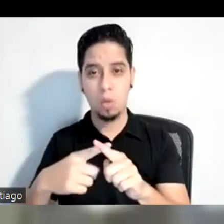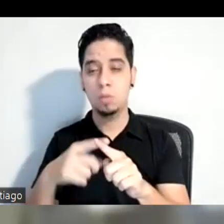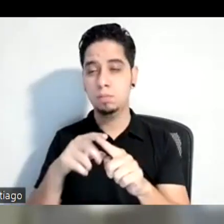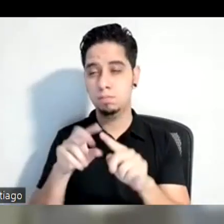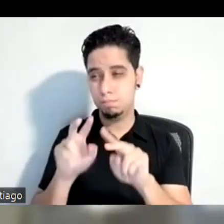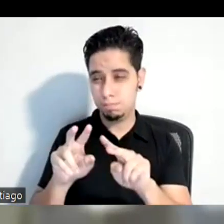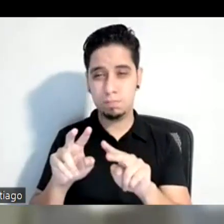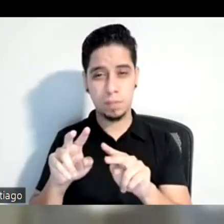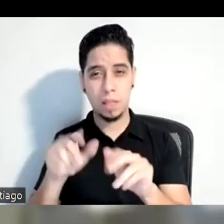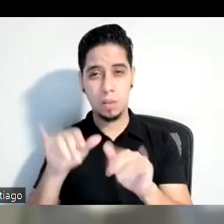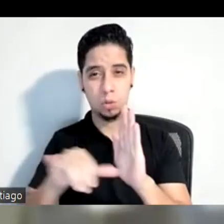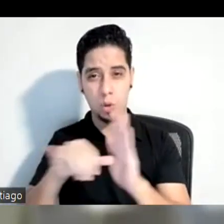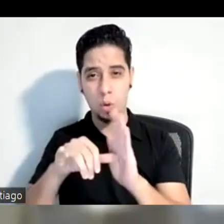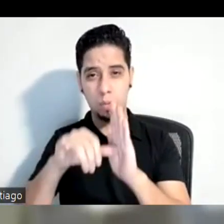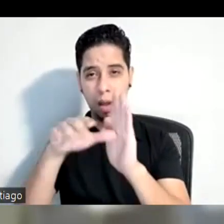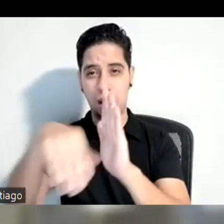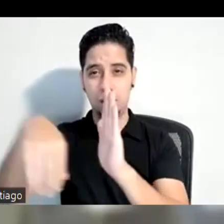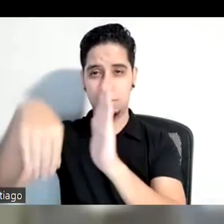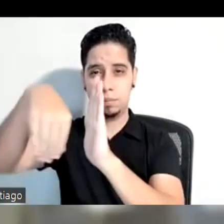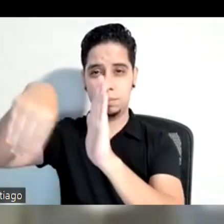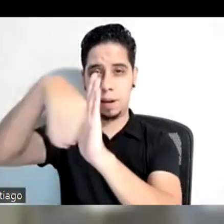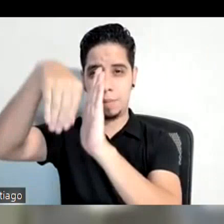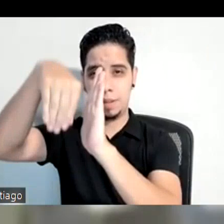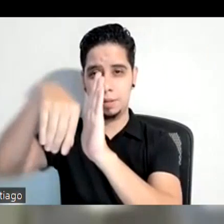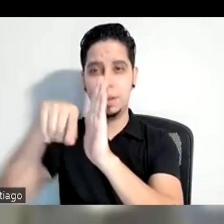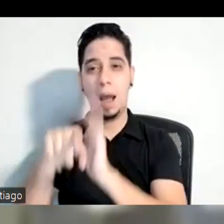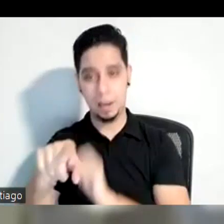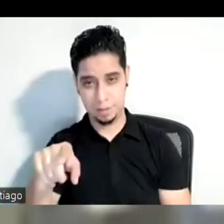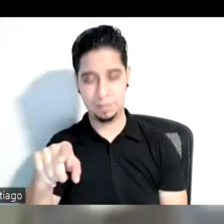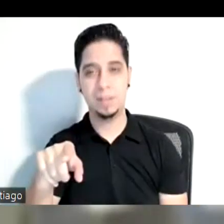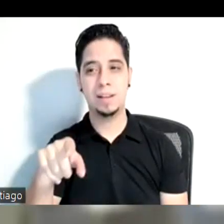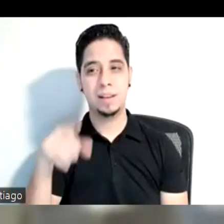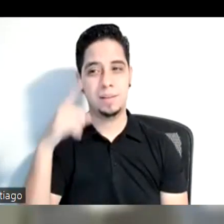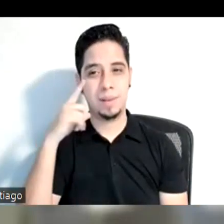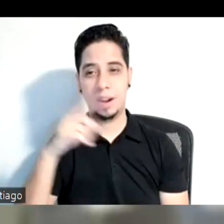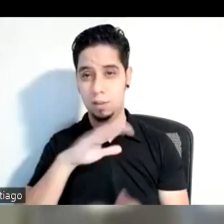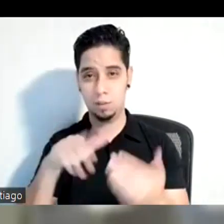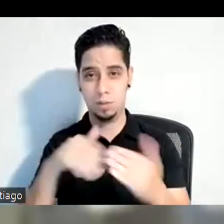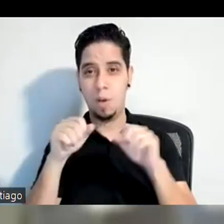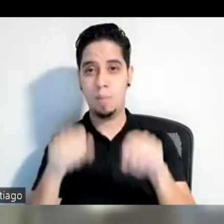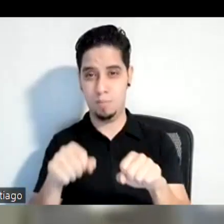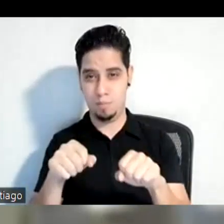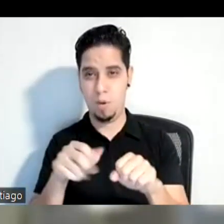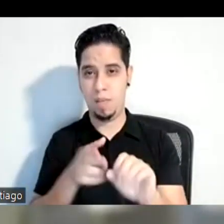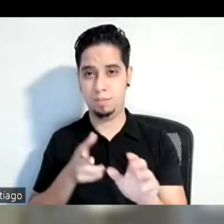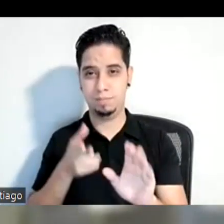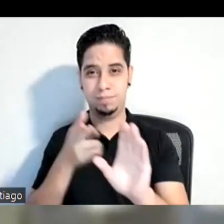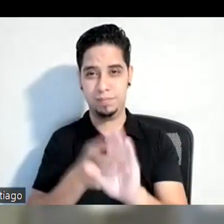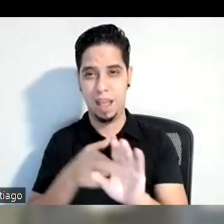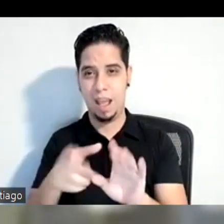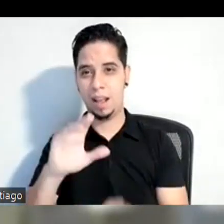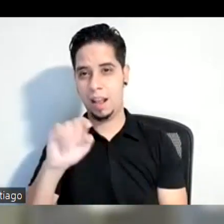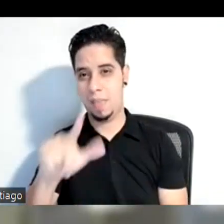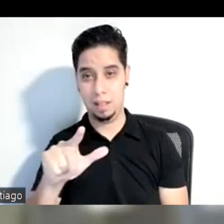en la página de YouTube me le den a la campanita que aparece. ¡Tring! Para que puedan suscribirse propiamente al canal y les